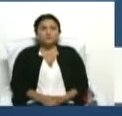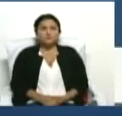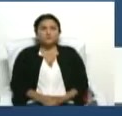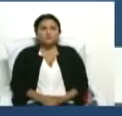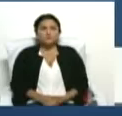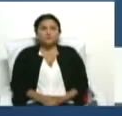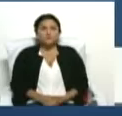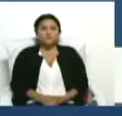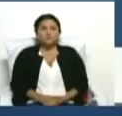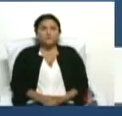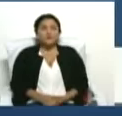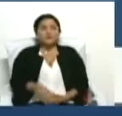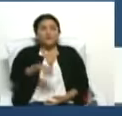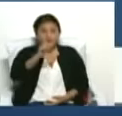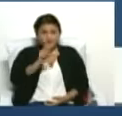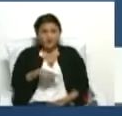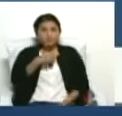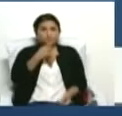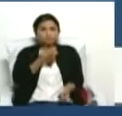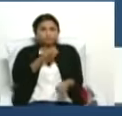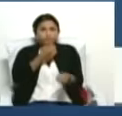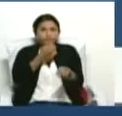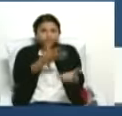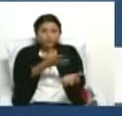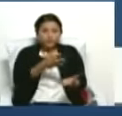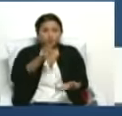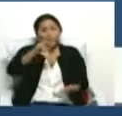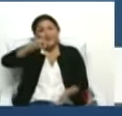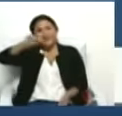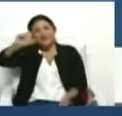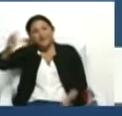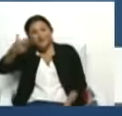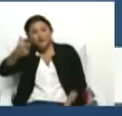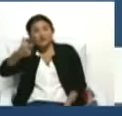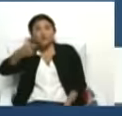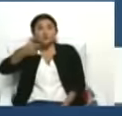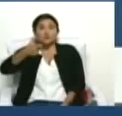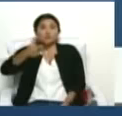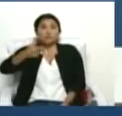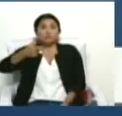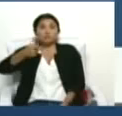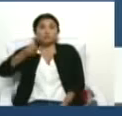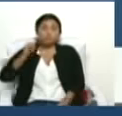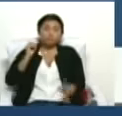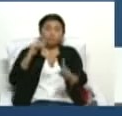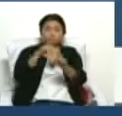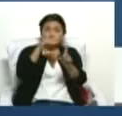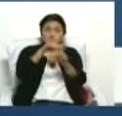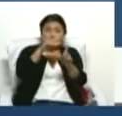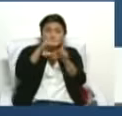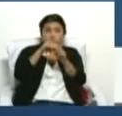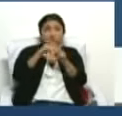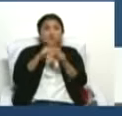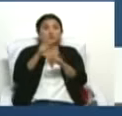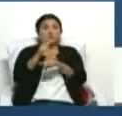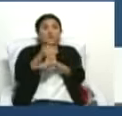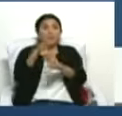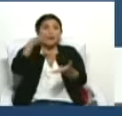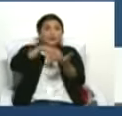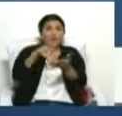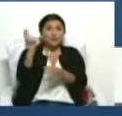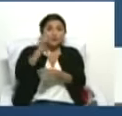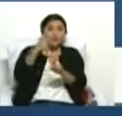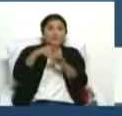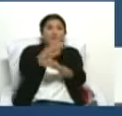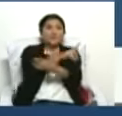Yo quiero destacar la instrumentalización de las ONG para dañar la imagen del Estado venezolano y la democracia.